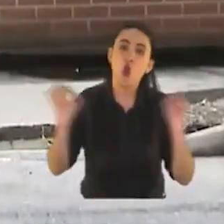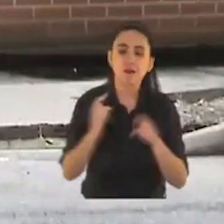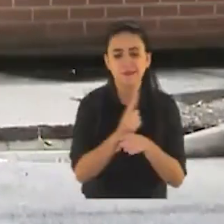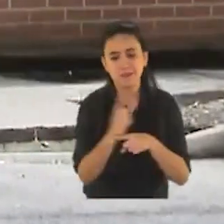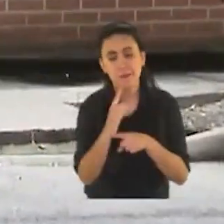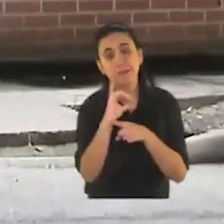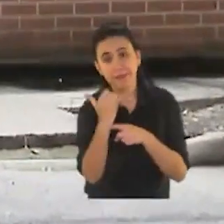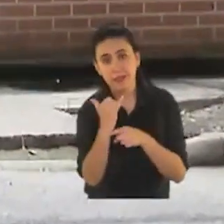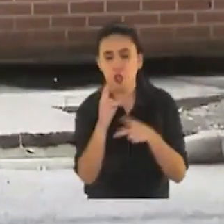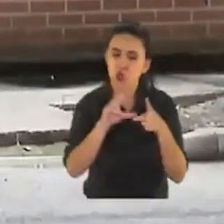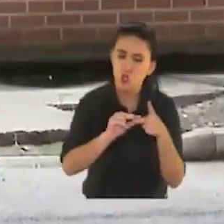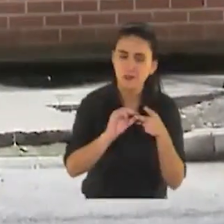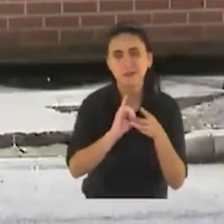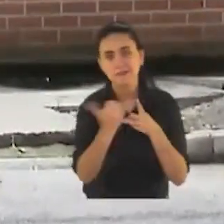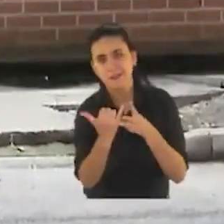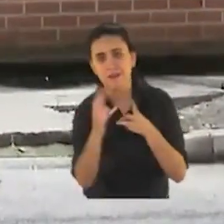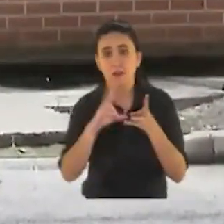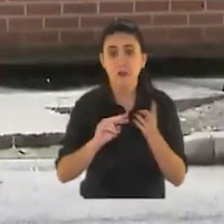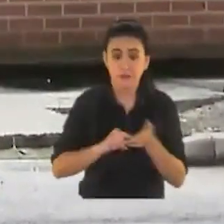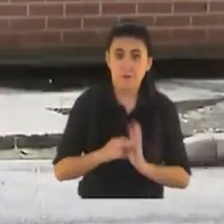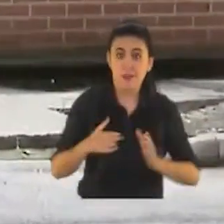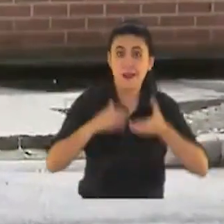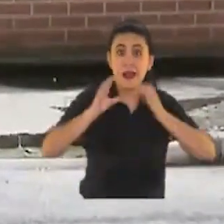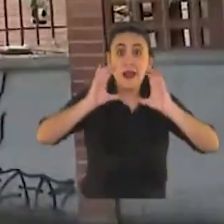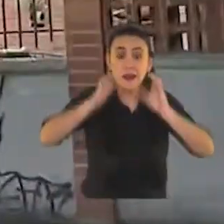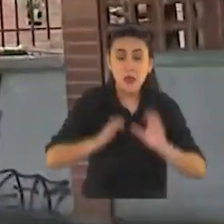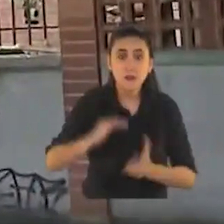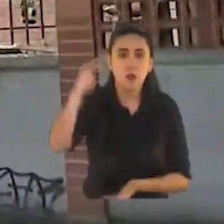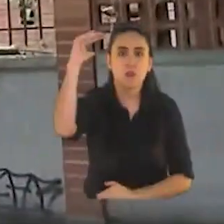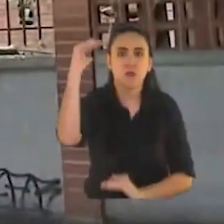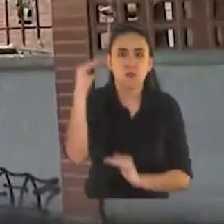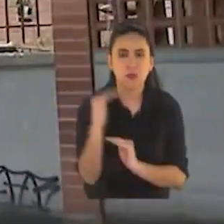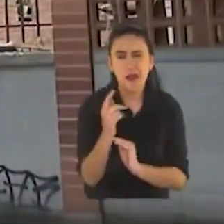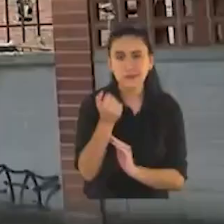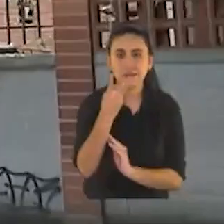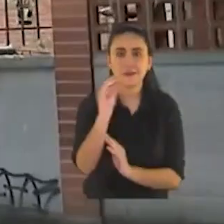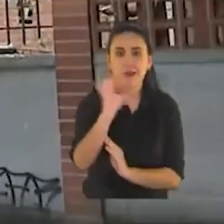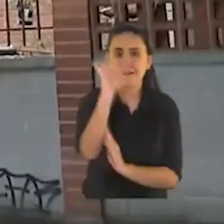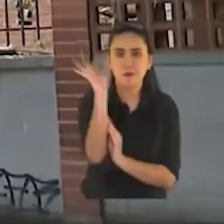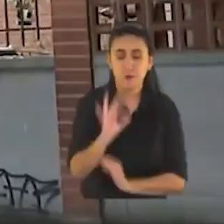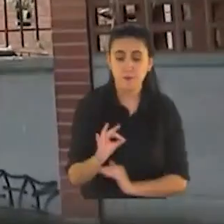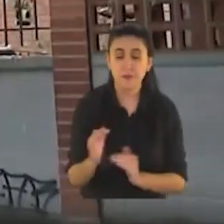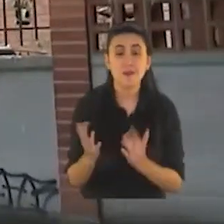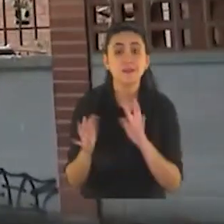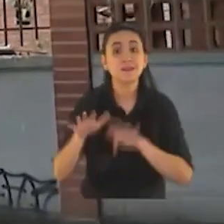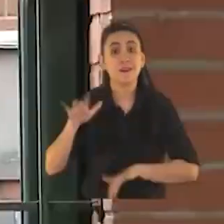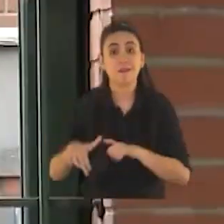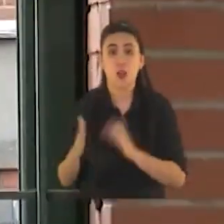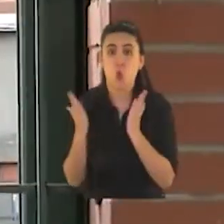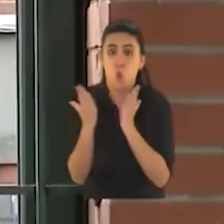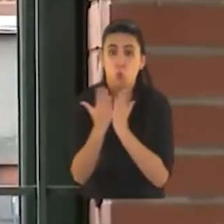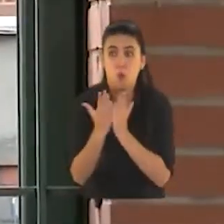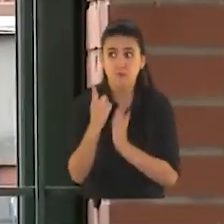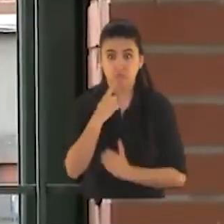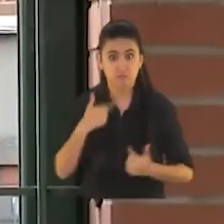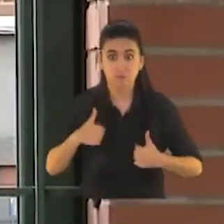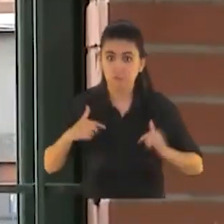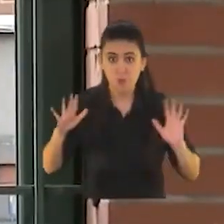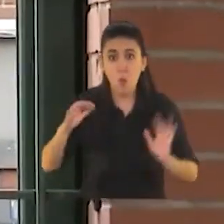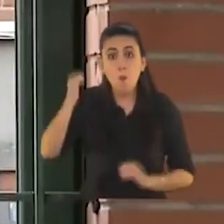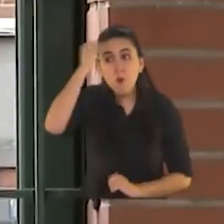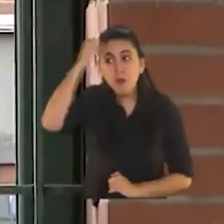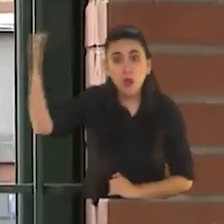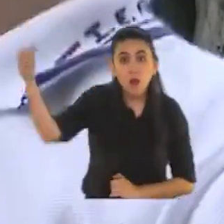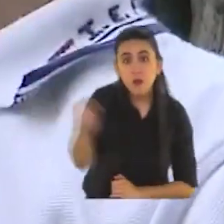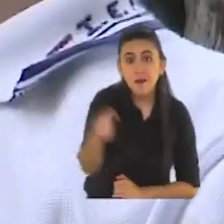lo que quiere decir que estamos reduciendo las clases más de un 30% área de Educación aseguró que quien dispone de los profesores en los